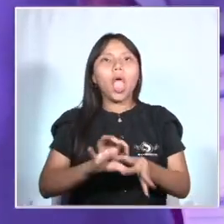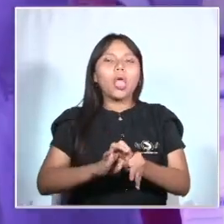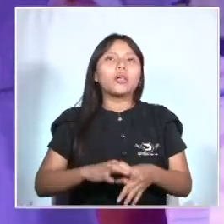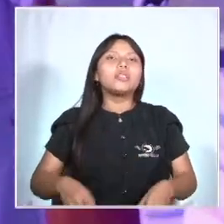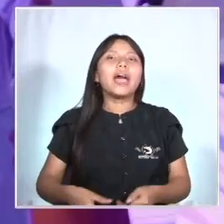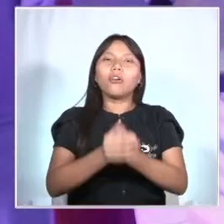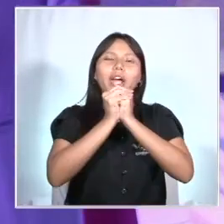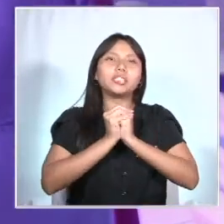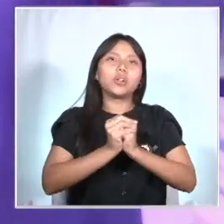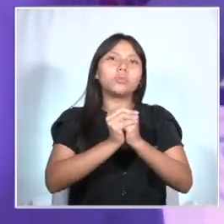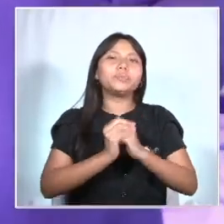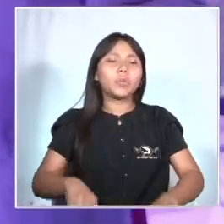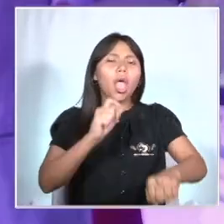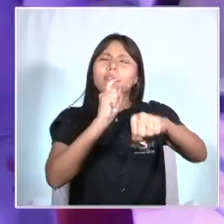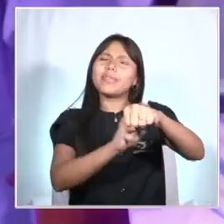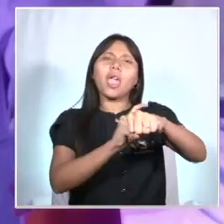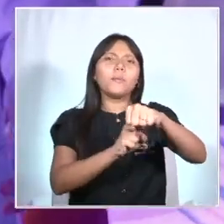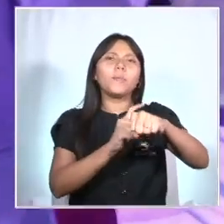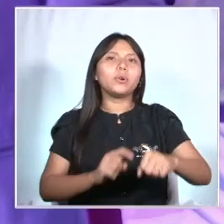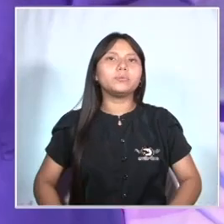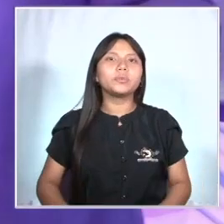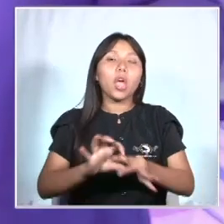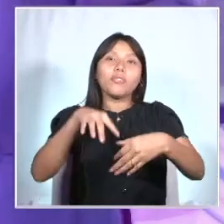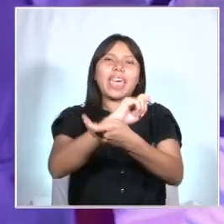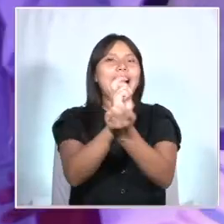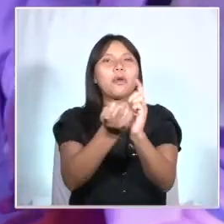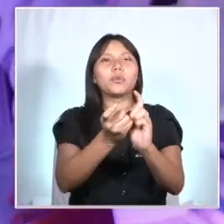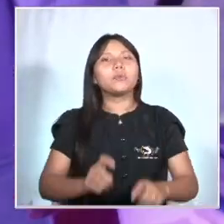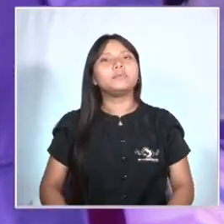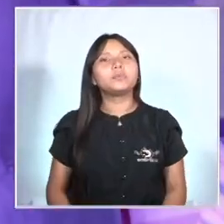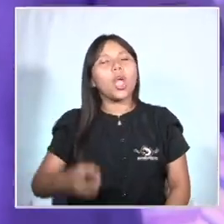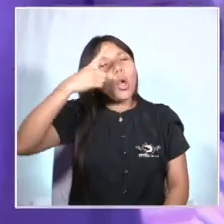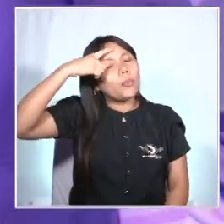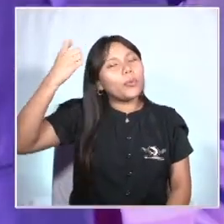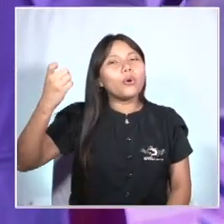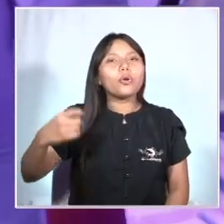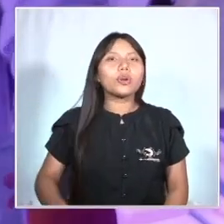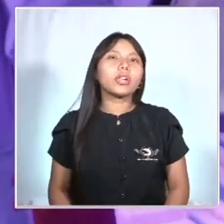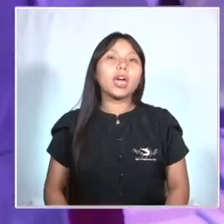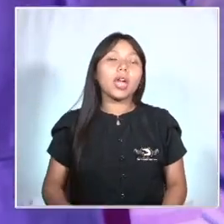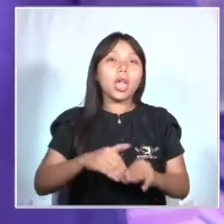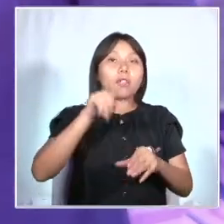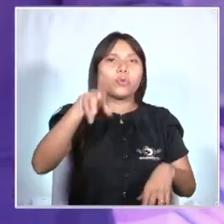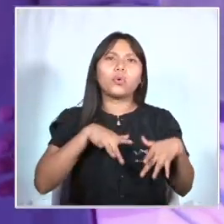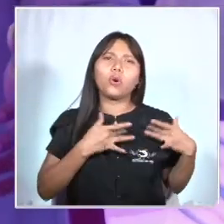promoción, tiempo de cambio. Porque pesé tu corazón.